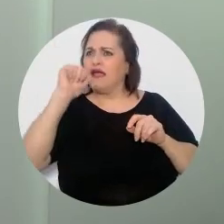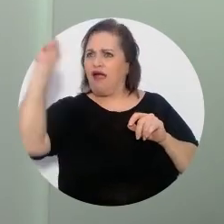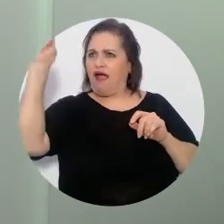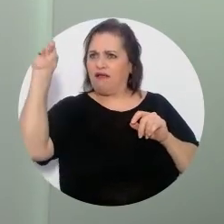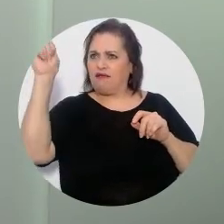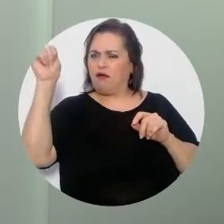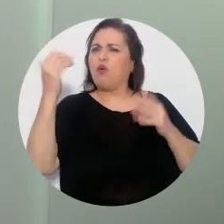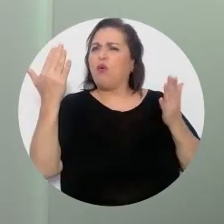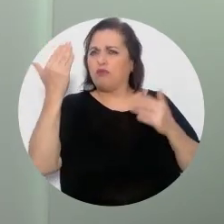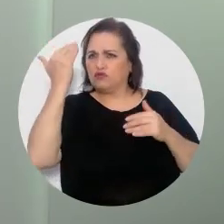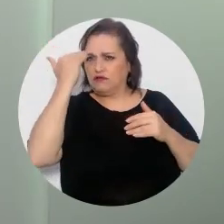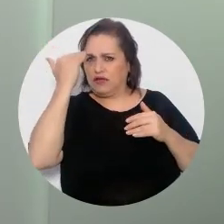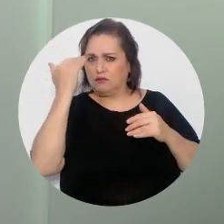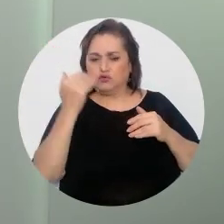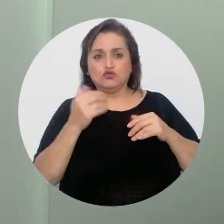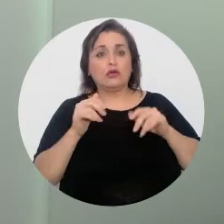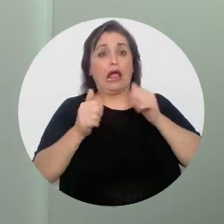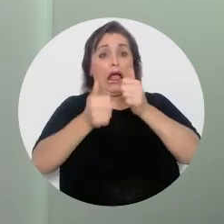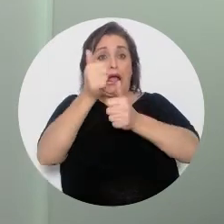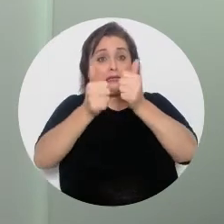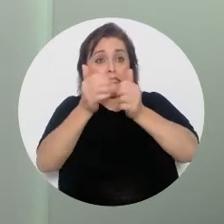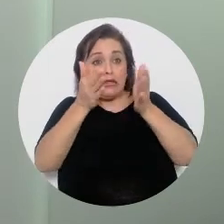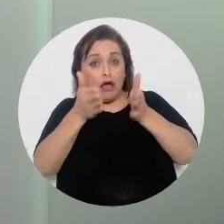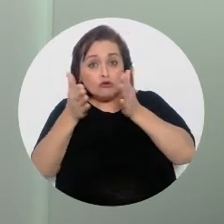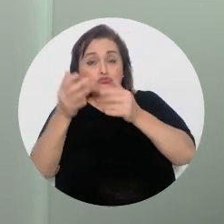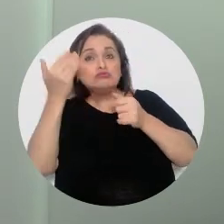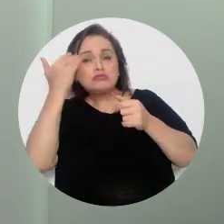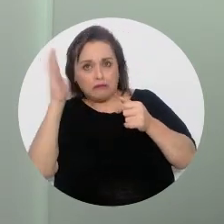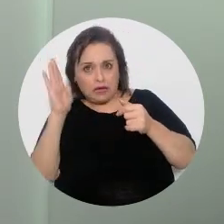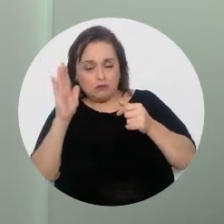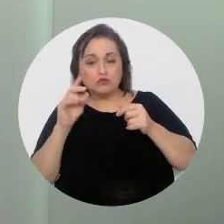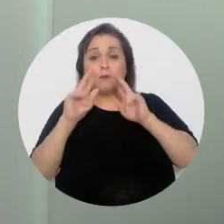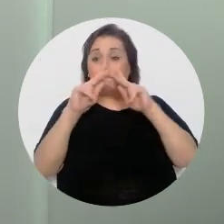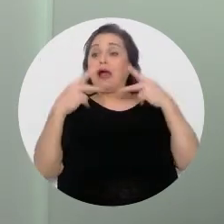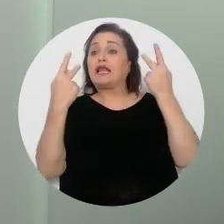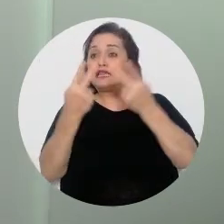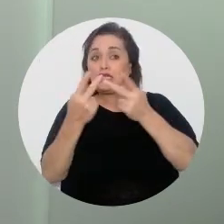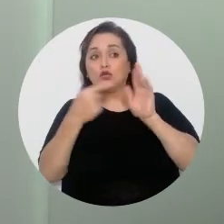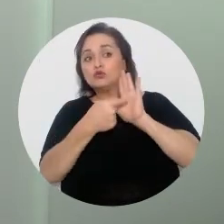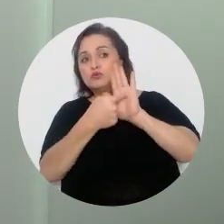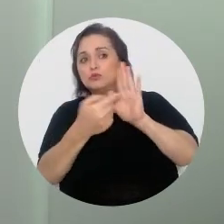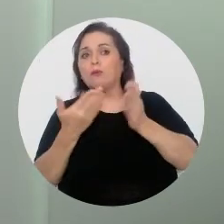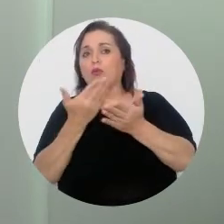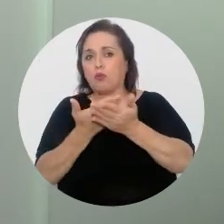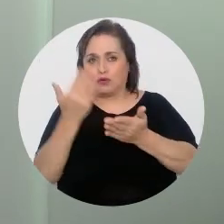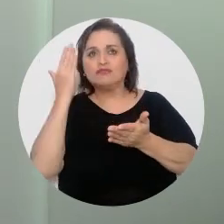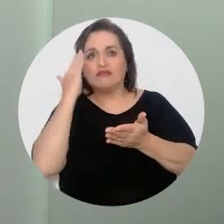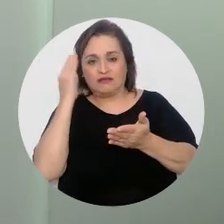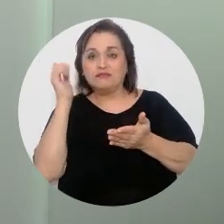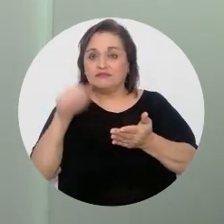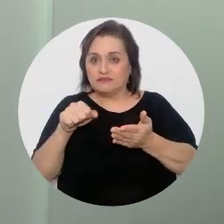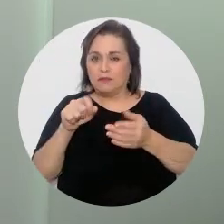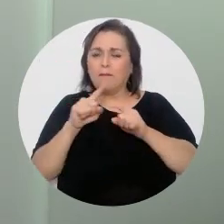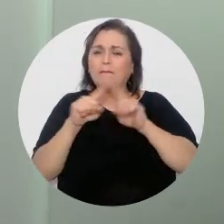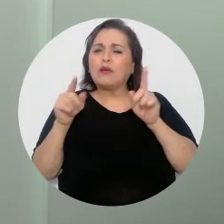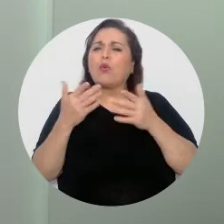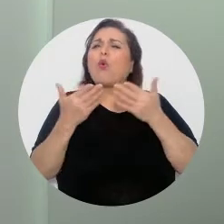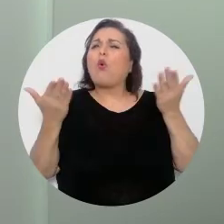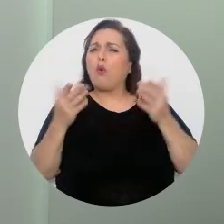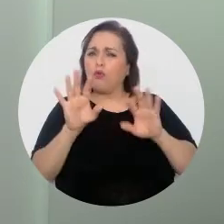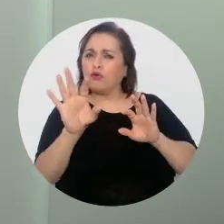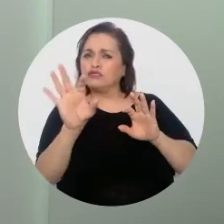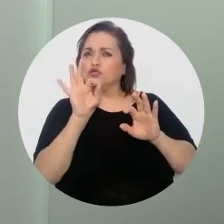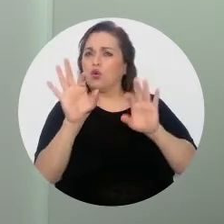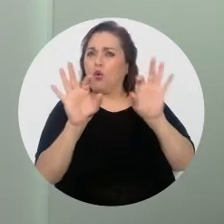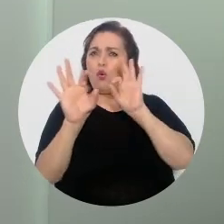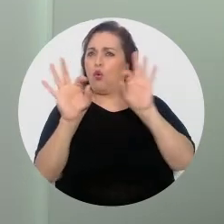sabemos quién sale electo? O sea, tenemos los candidatos y tenemos los partidos que los representan o que los proponen, mejor dicho, pero